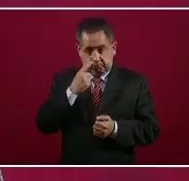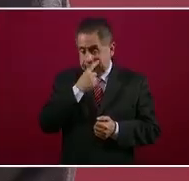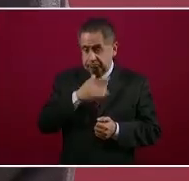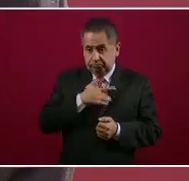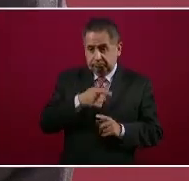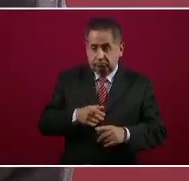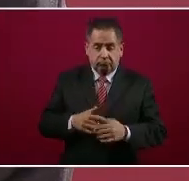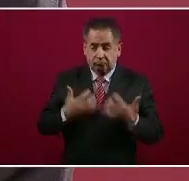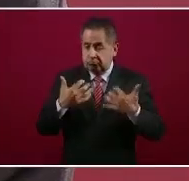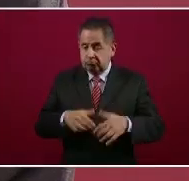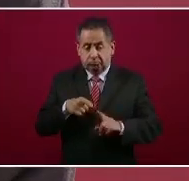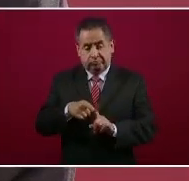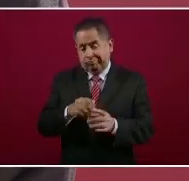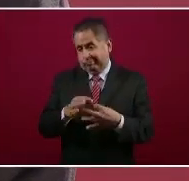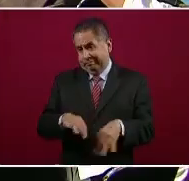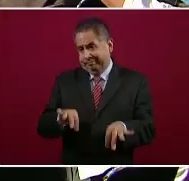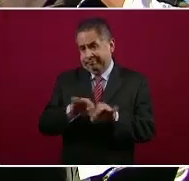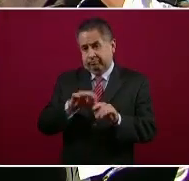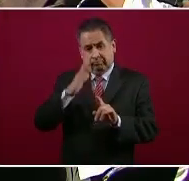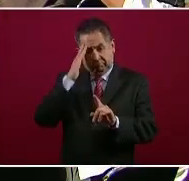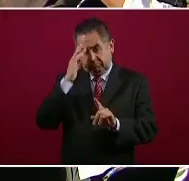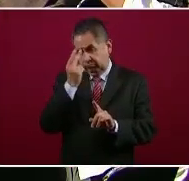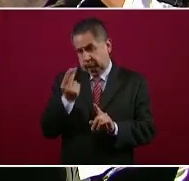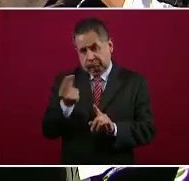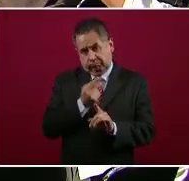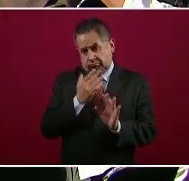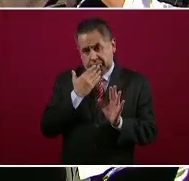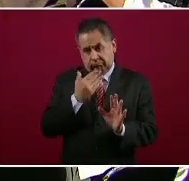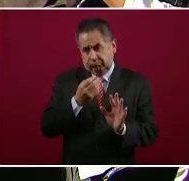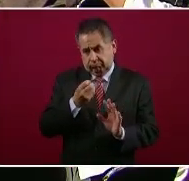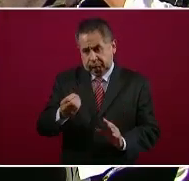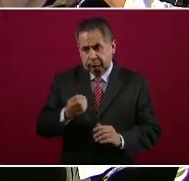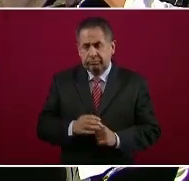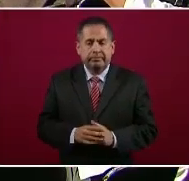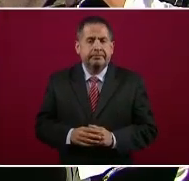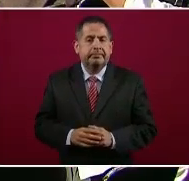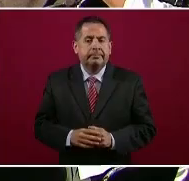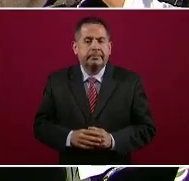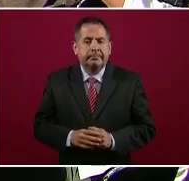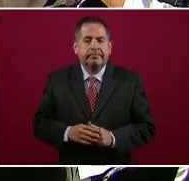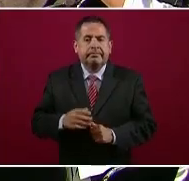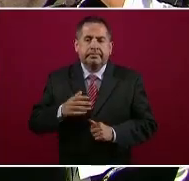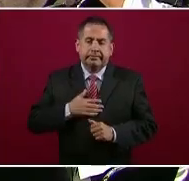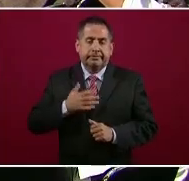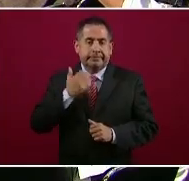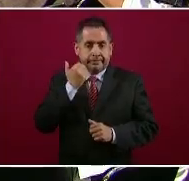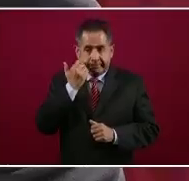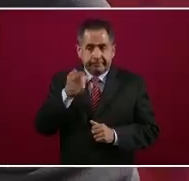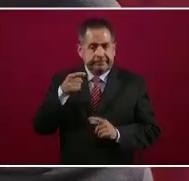es una empresa muy importante queremos